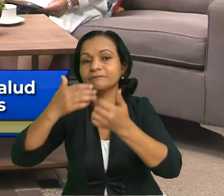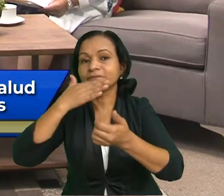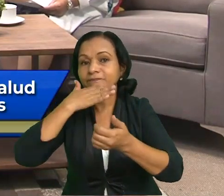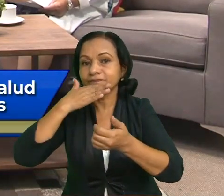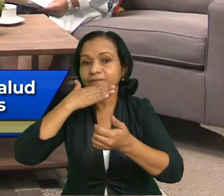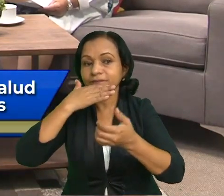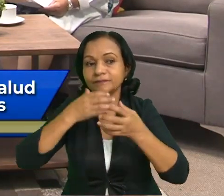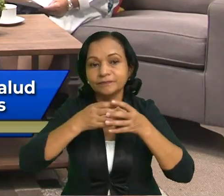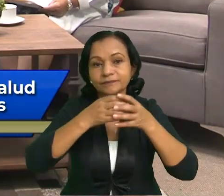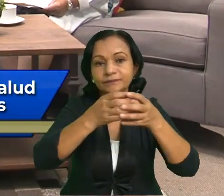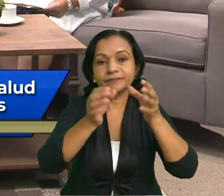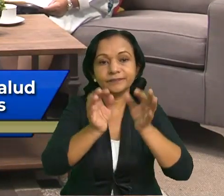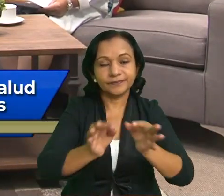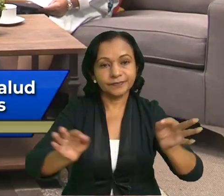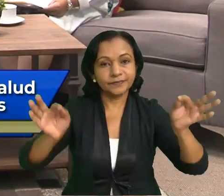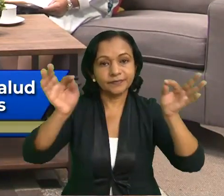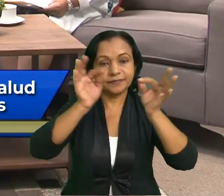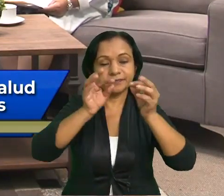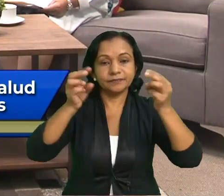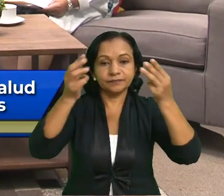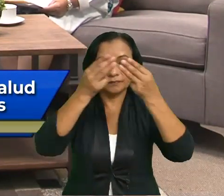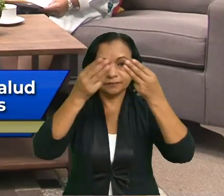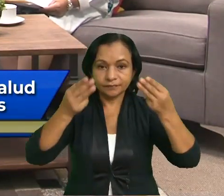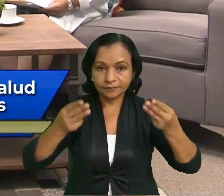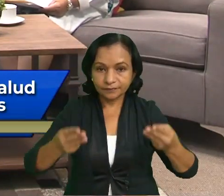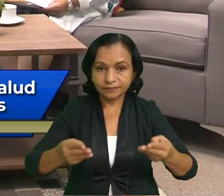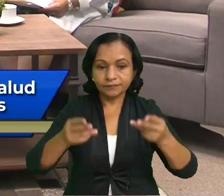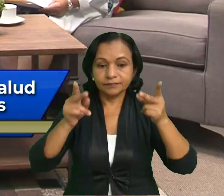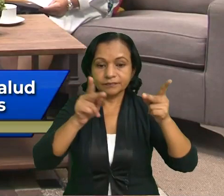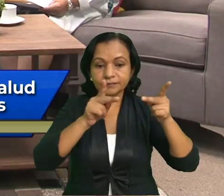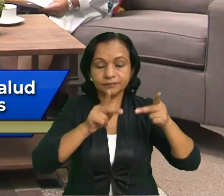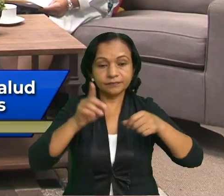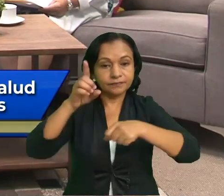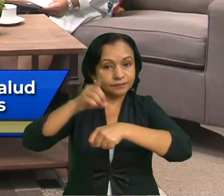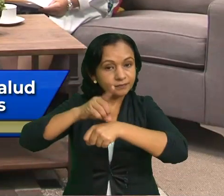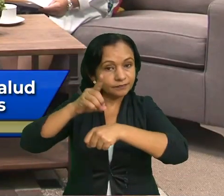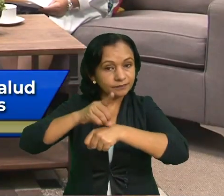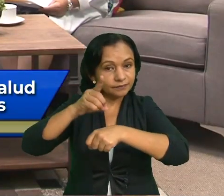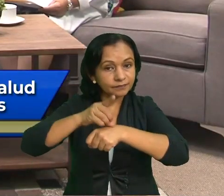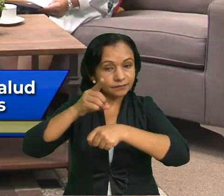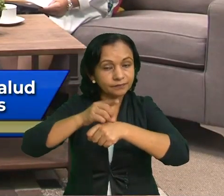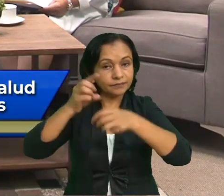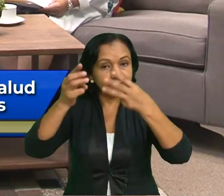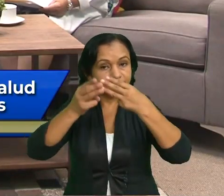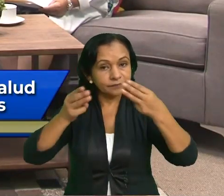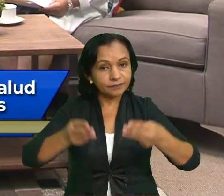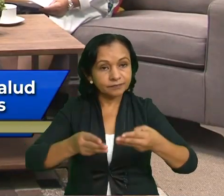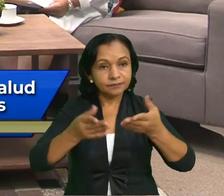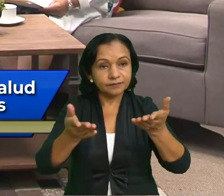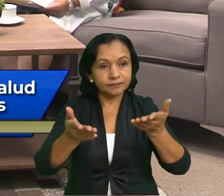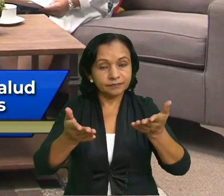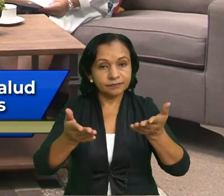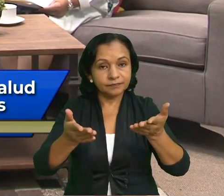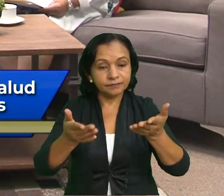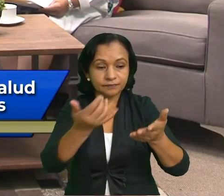movilización importante de recurso también de personal pero no implicó que el